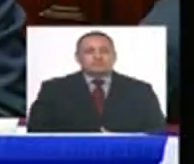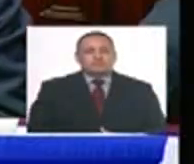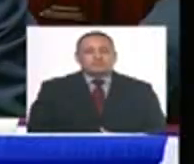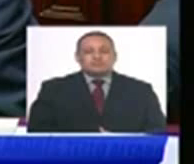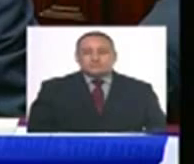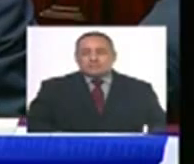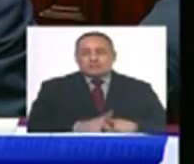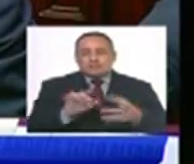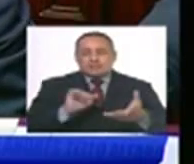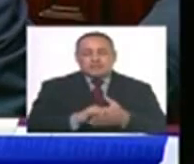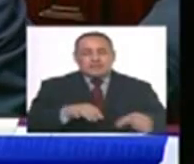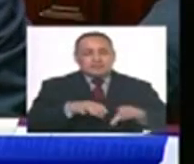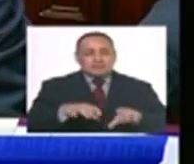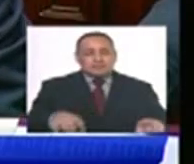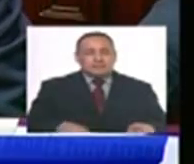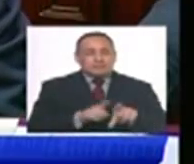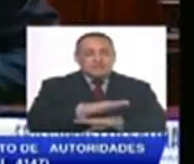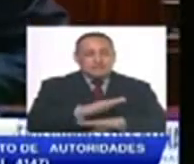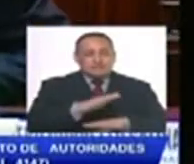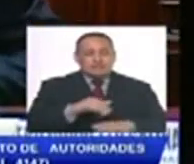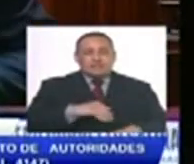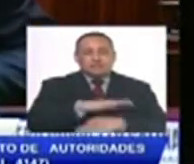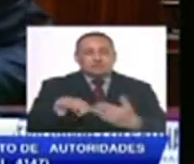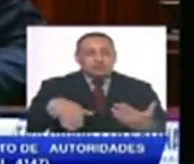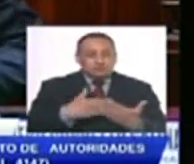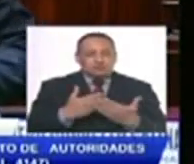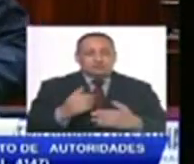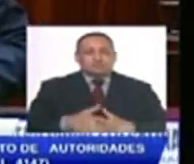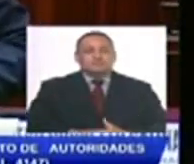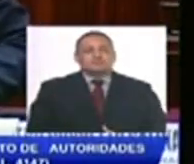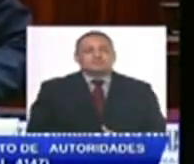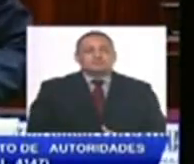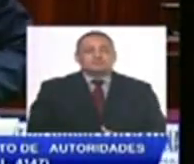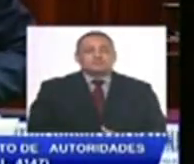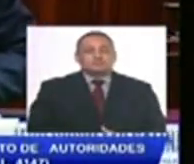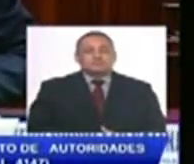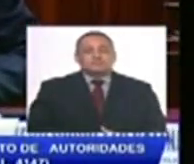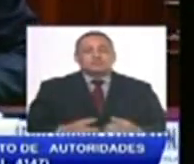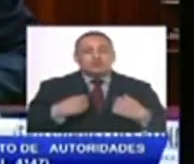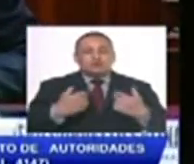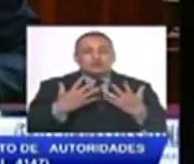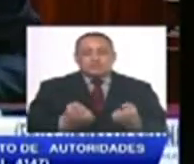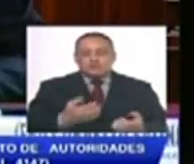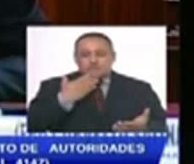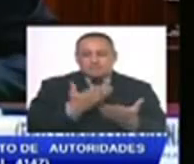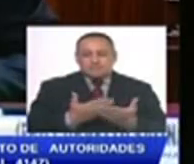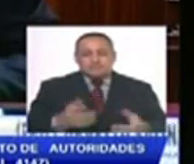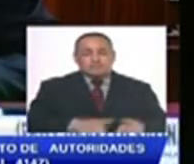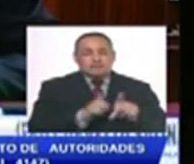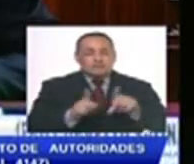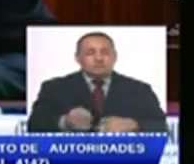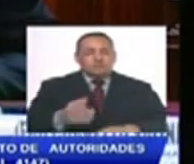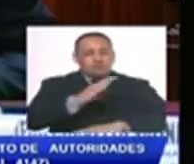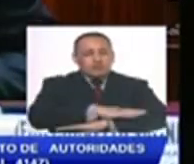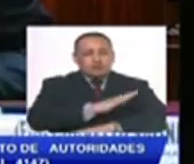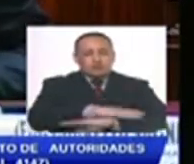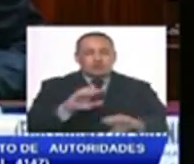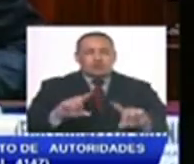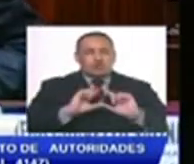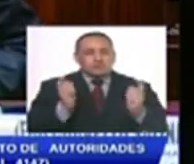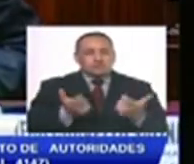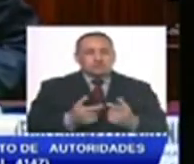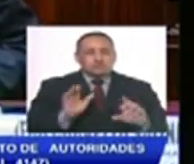Bueno, Lourdes, da la sensación de que se habían sacado este artículo de debajo de la manga, ¿no? Porque efectivamente, tal y como tú habías